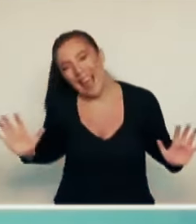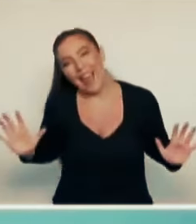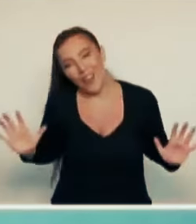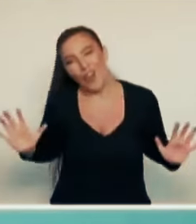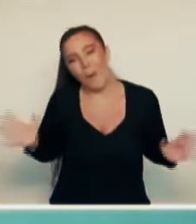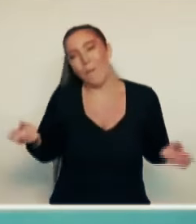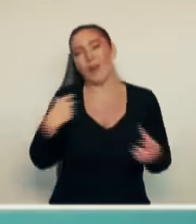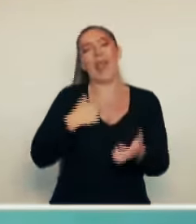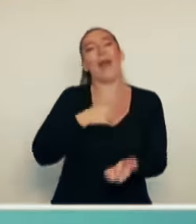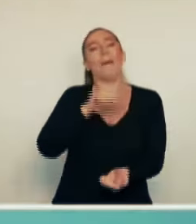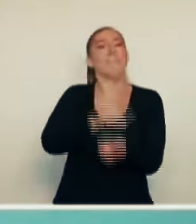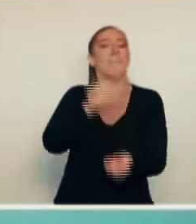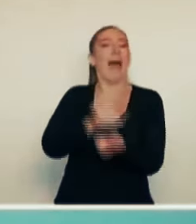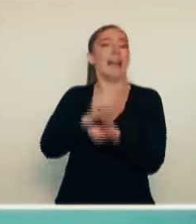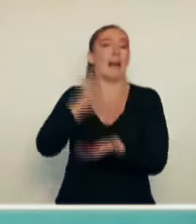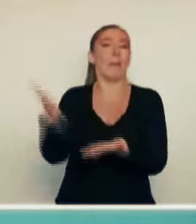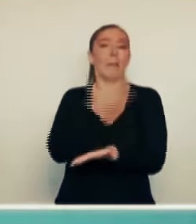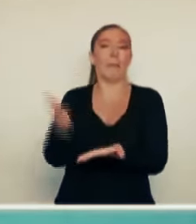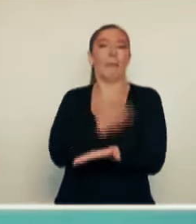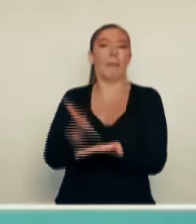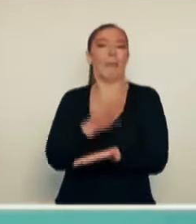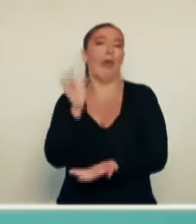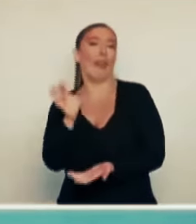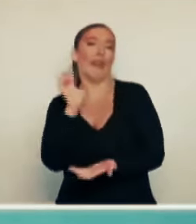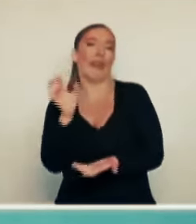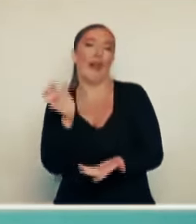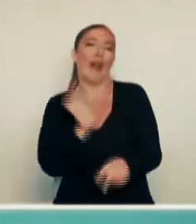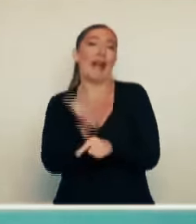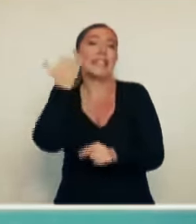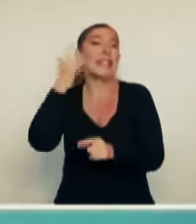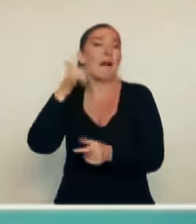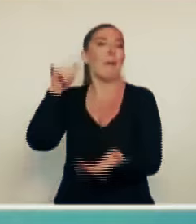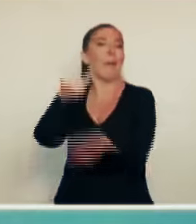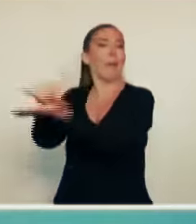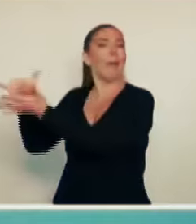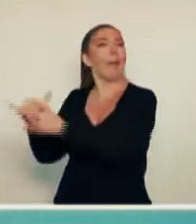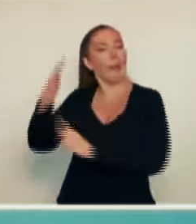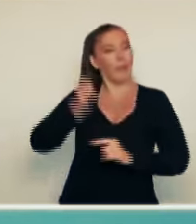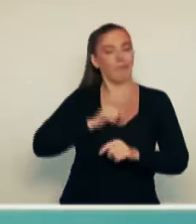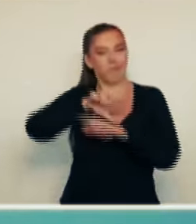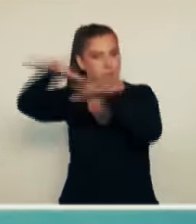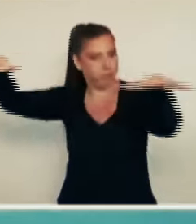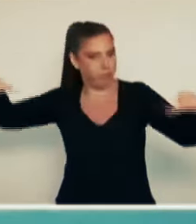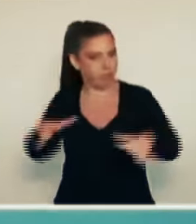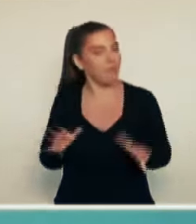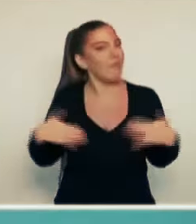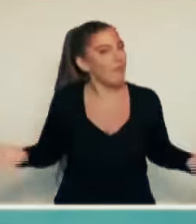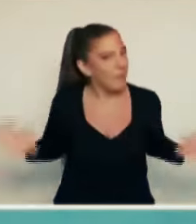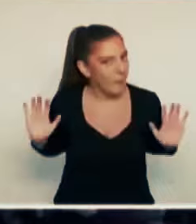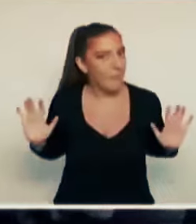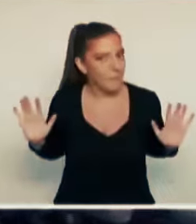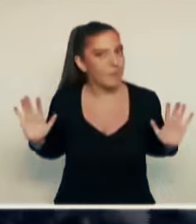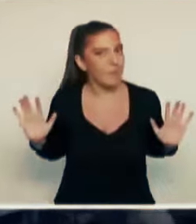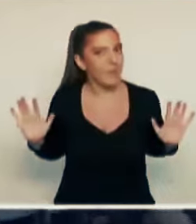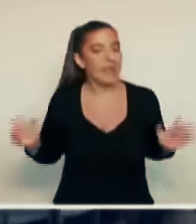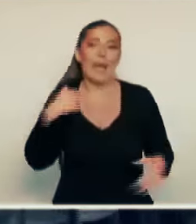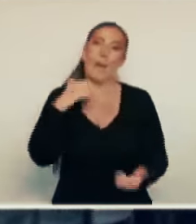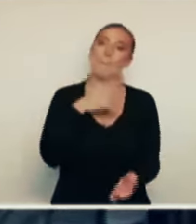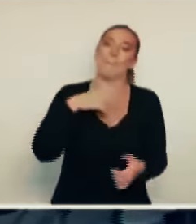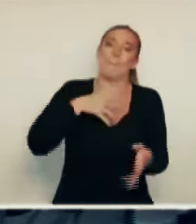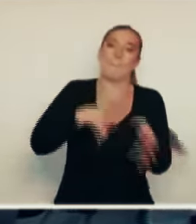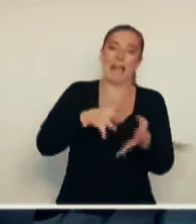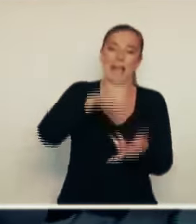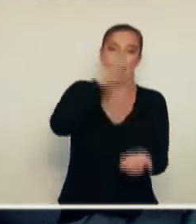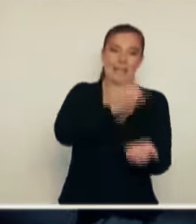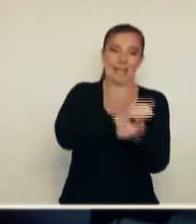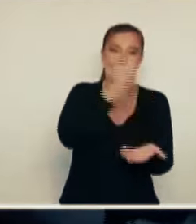maquinita de los dólares y unos cuantos portaaviones, con lo cual, entre tener la maquinita de los dólares y